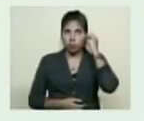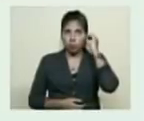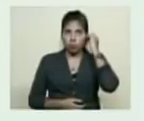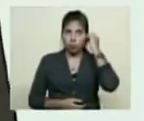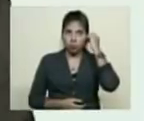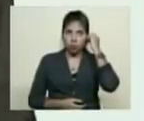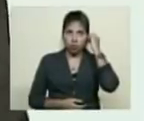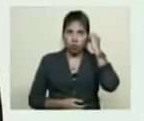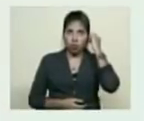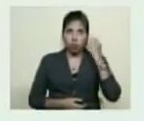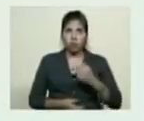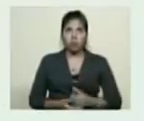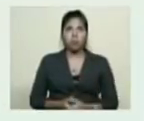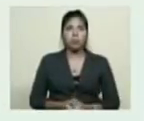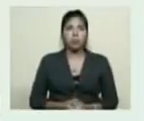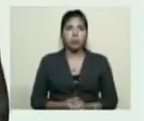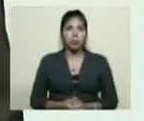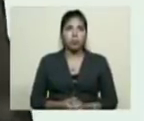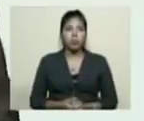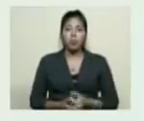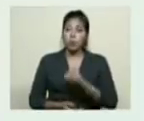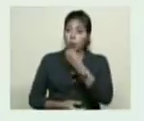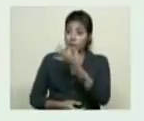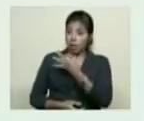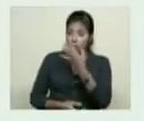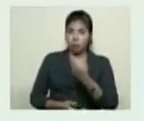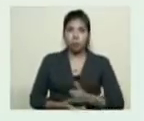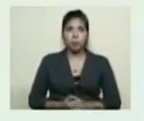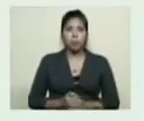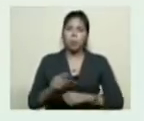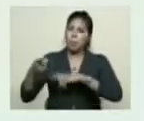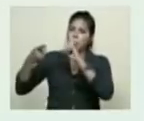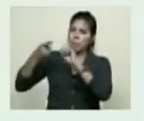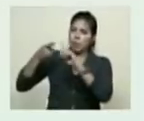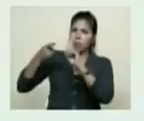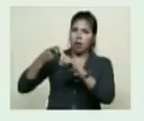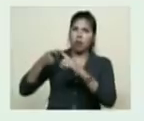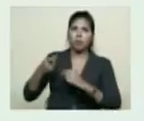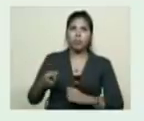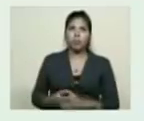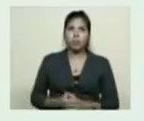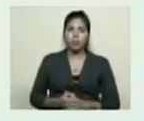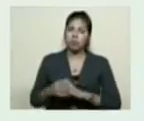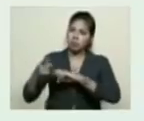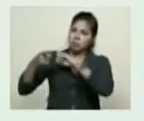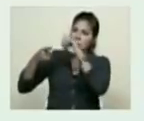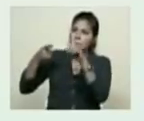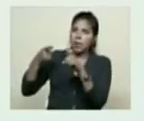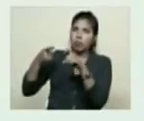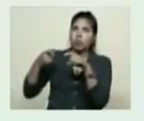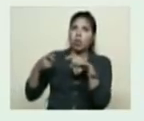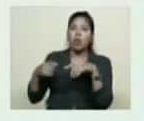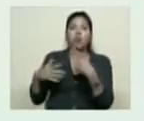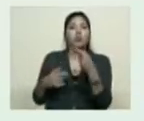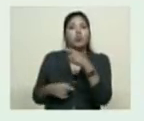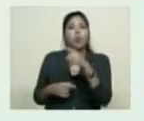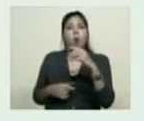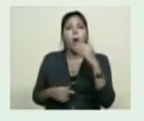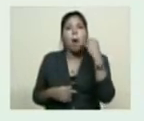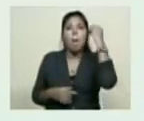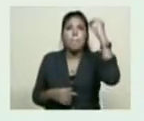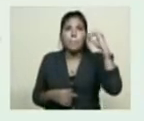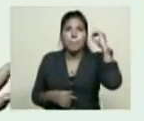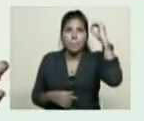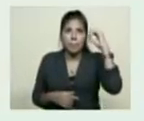Buenas tardes, presidente. Buenas tardes. En primer lugar, lo que la interrogante es su opinión,